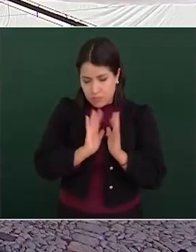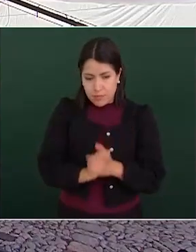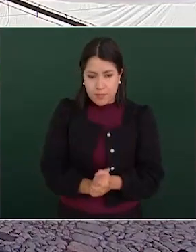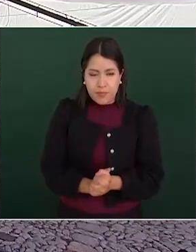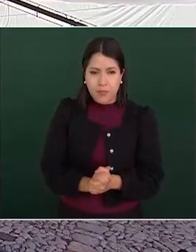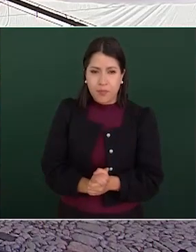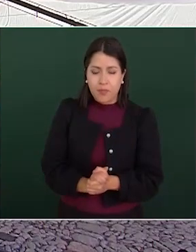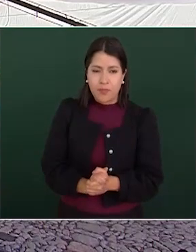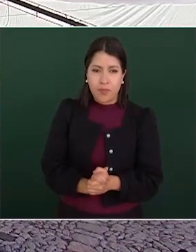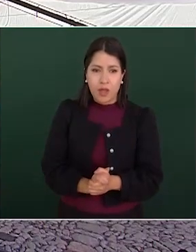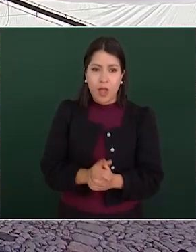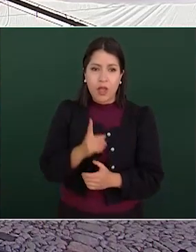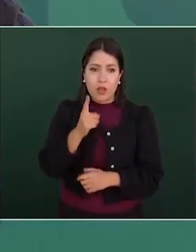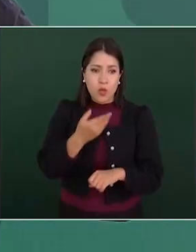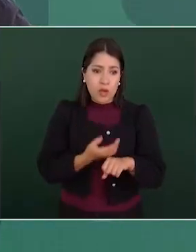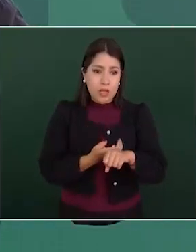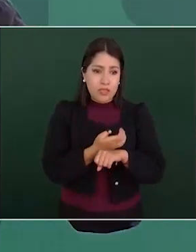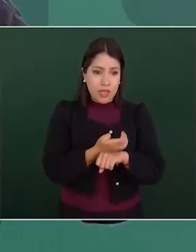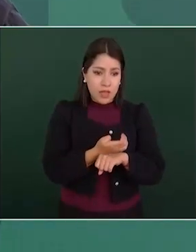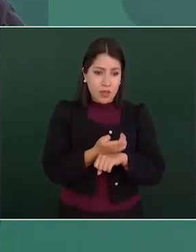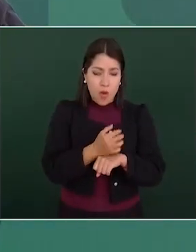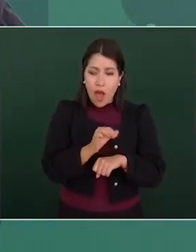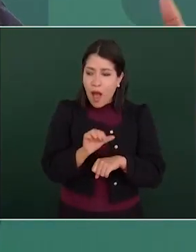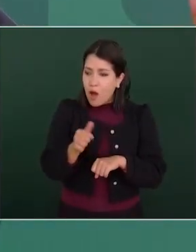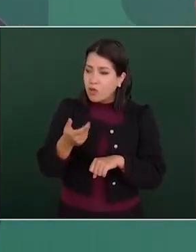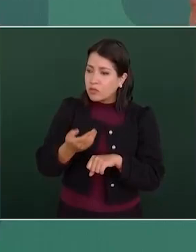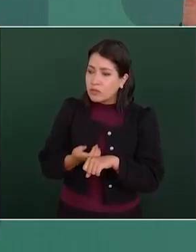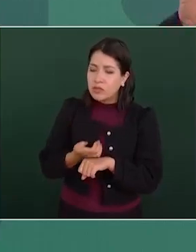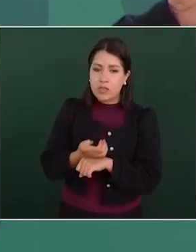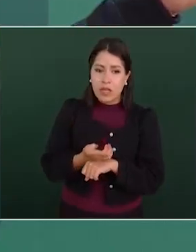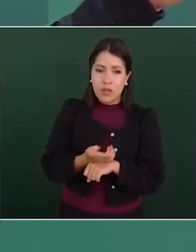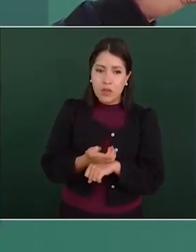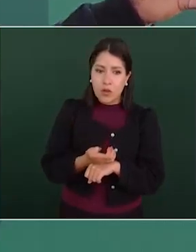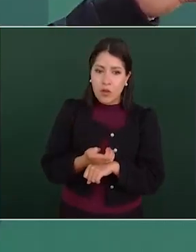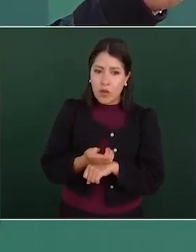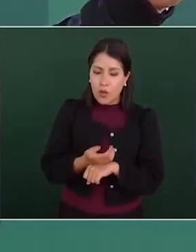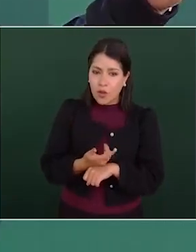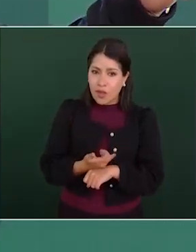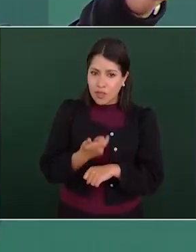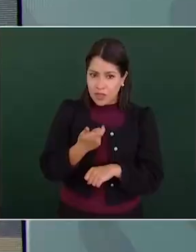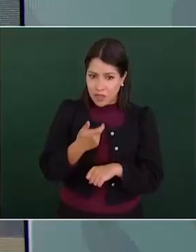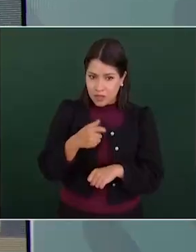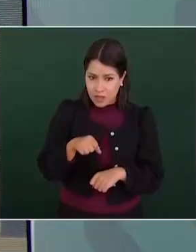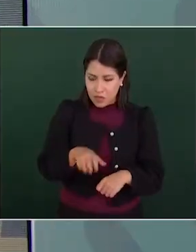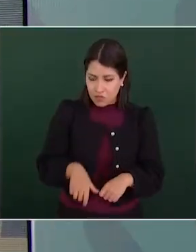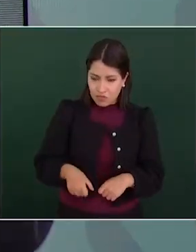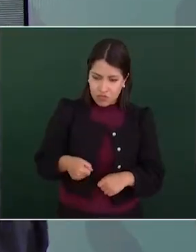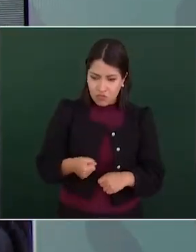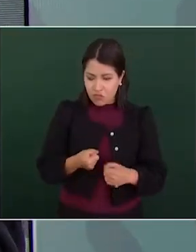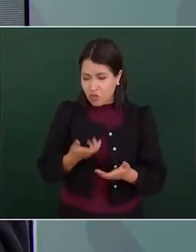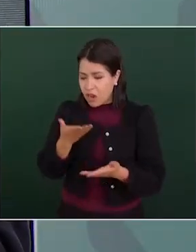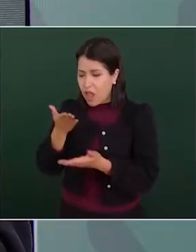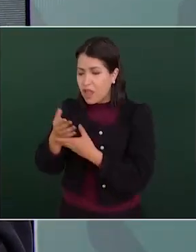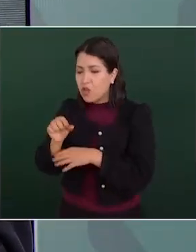iban de un estado a otro con maletas de dinero para comprar votos.